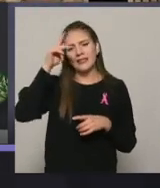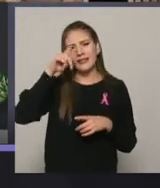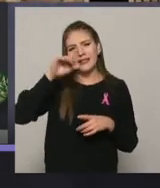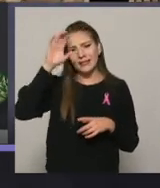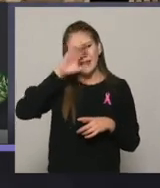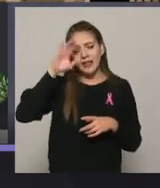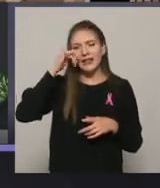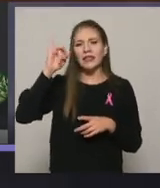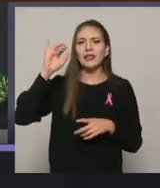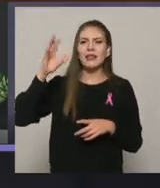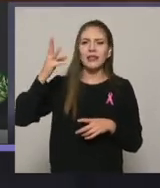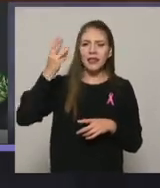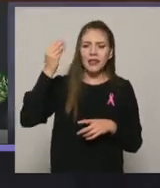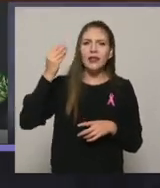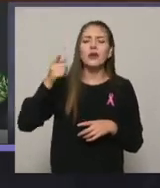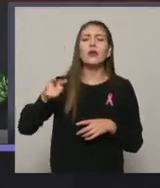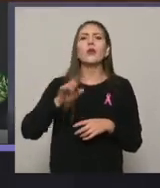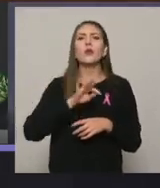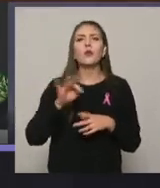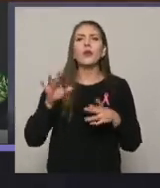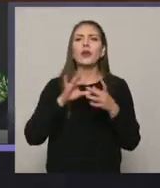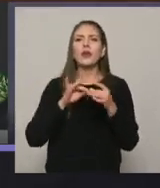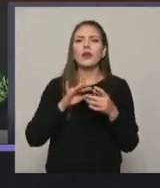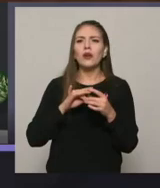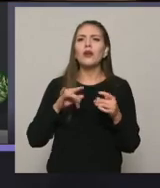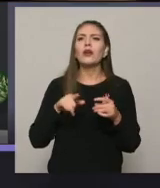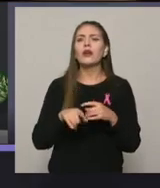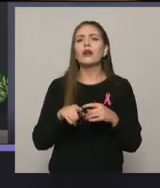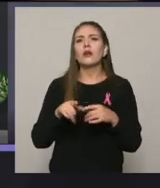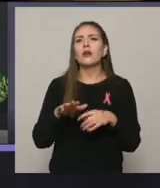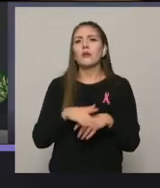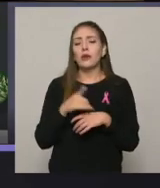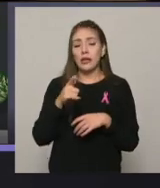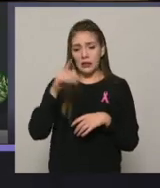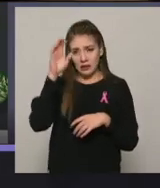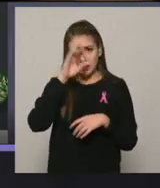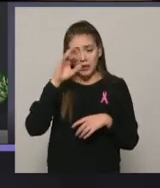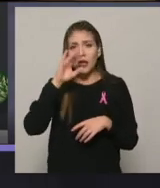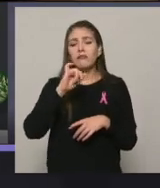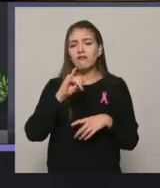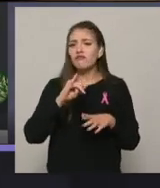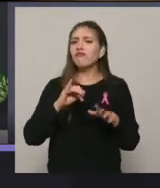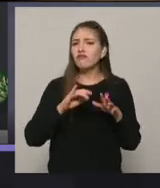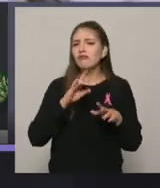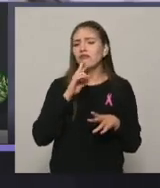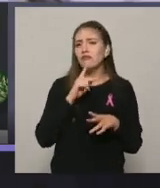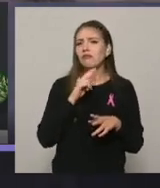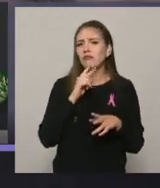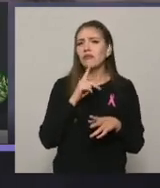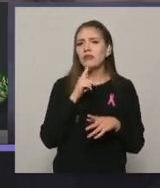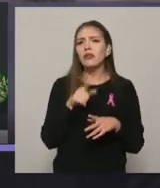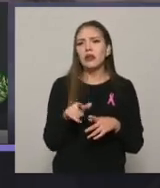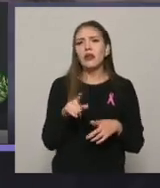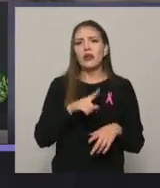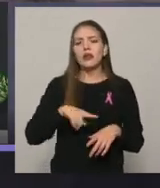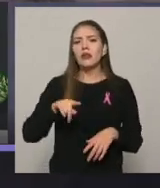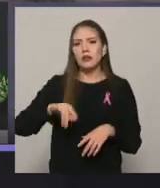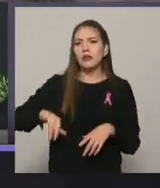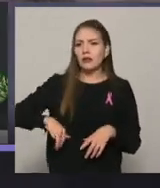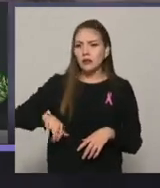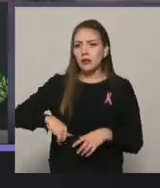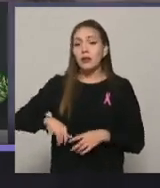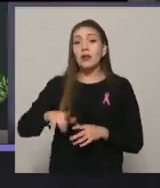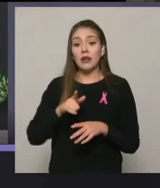si registran como algún punto de crecimiento. Yo creo que la ciencia sí vende, la ciencia bien trabajada,